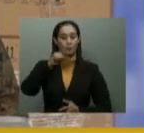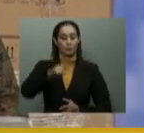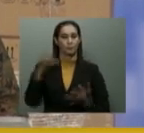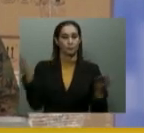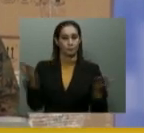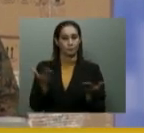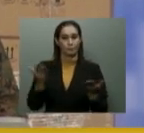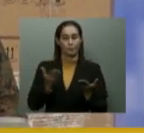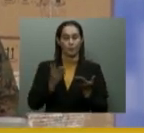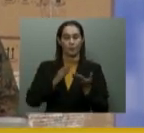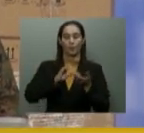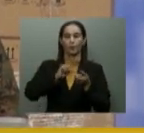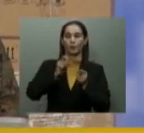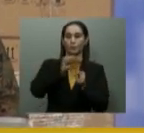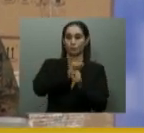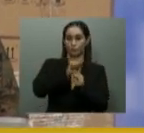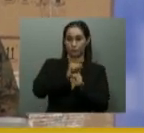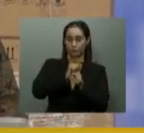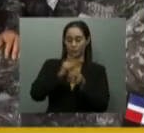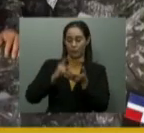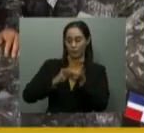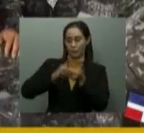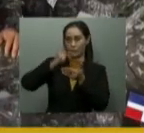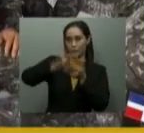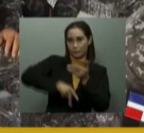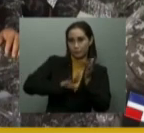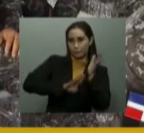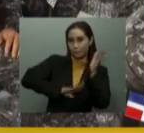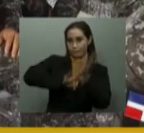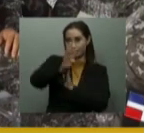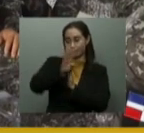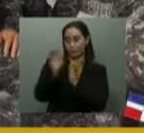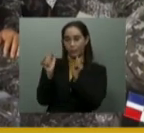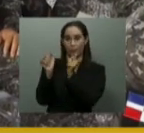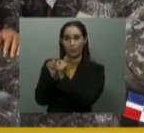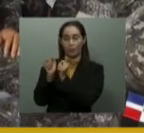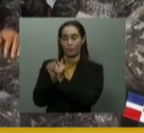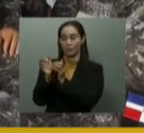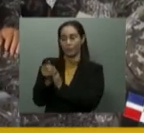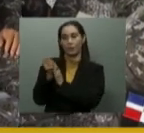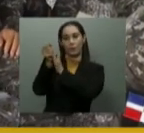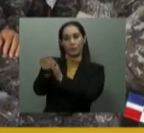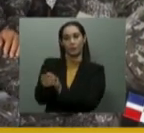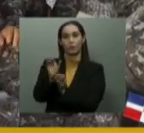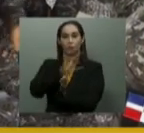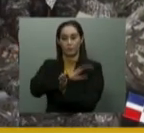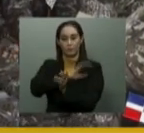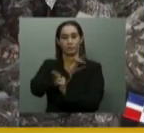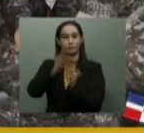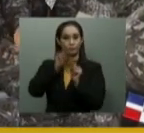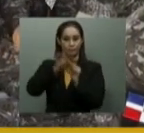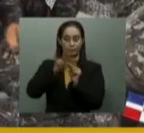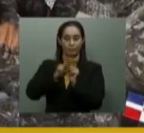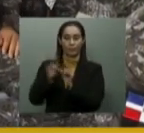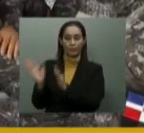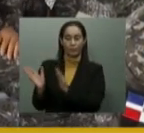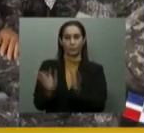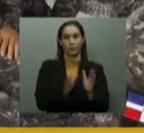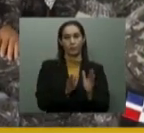convence de que un hombre que anda en las reglas no nosotros así entonces